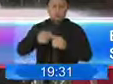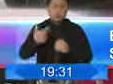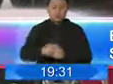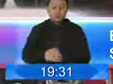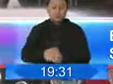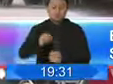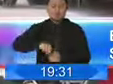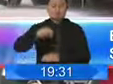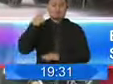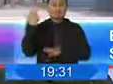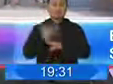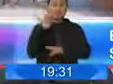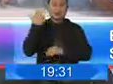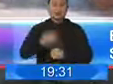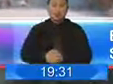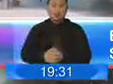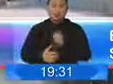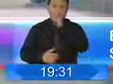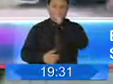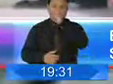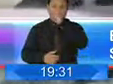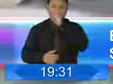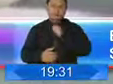por tercera ocasión.